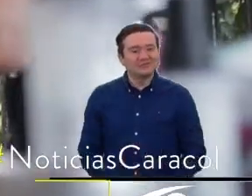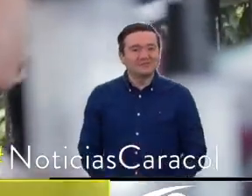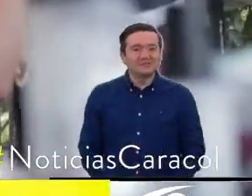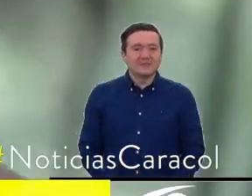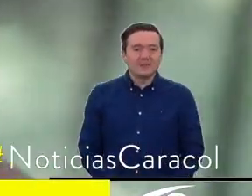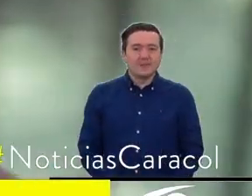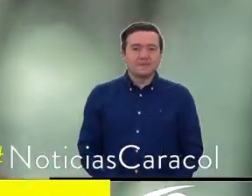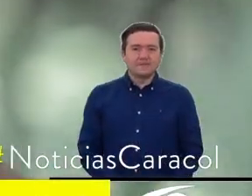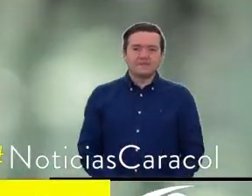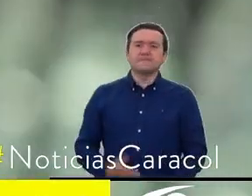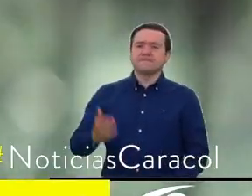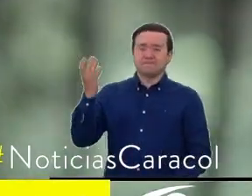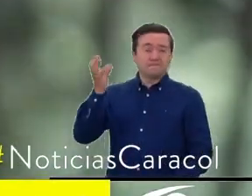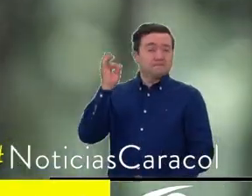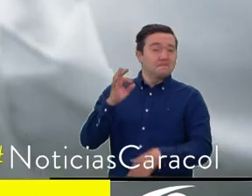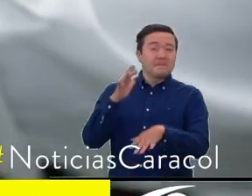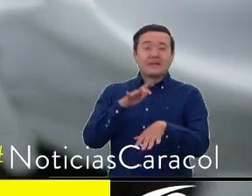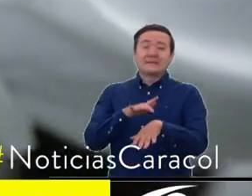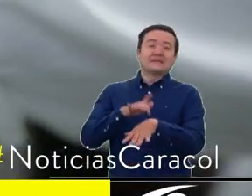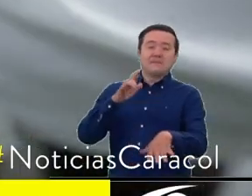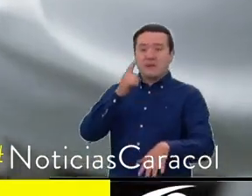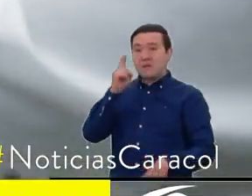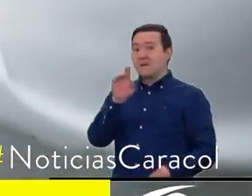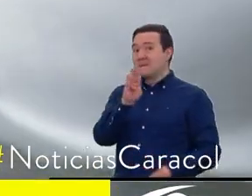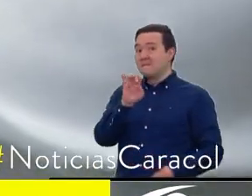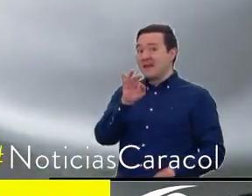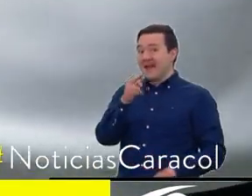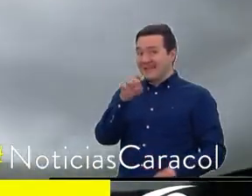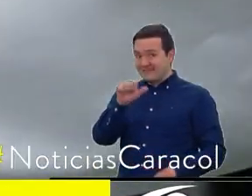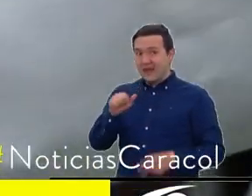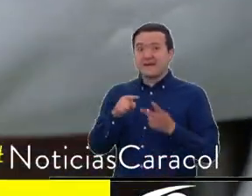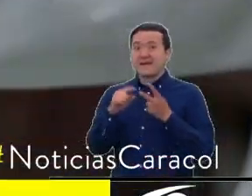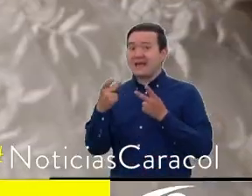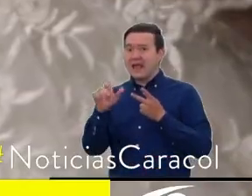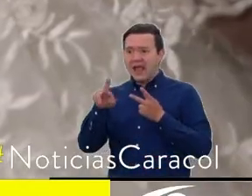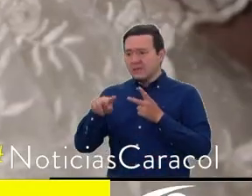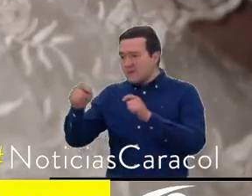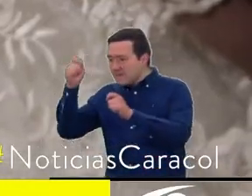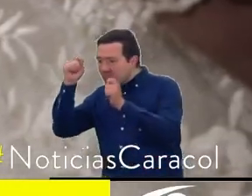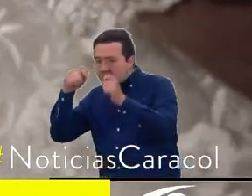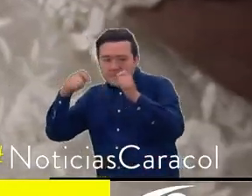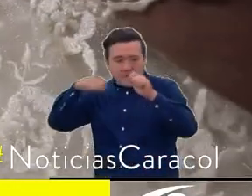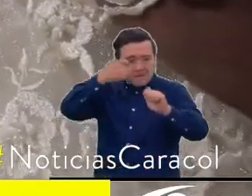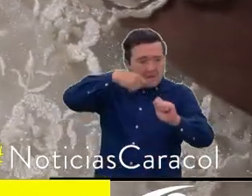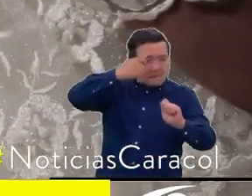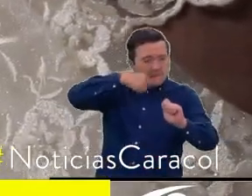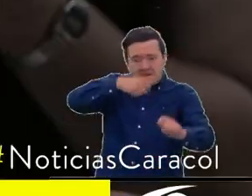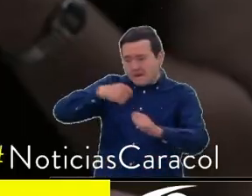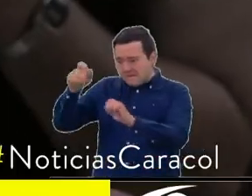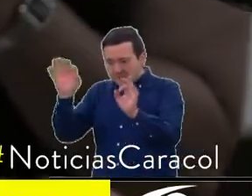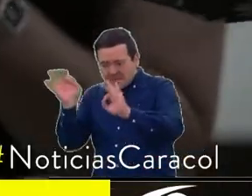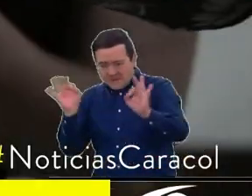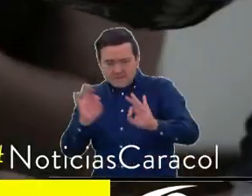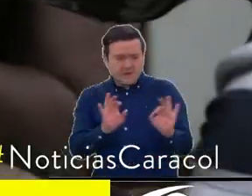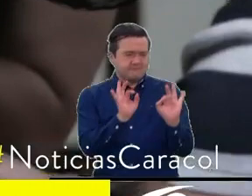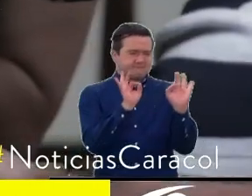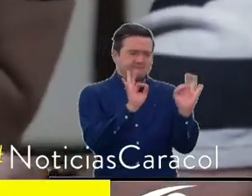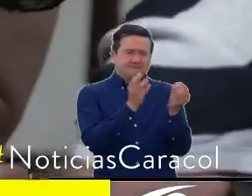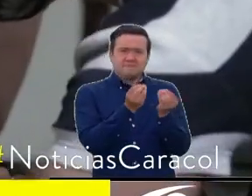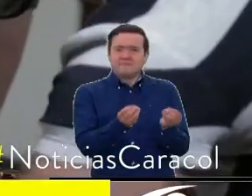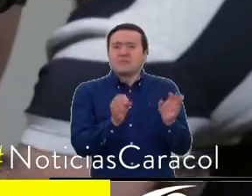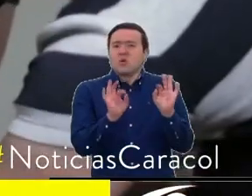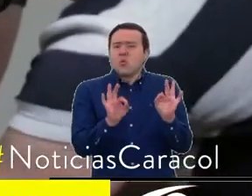Desde muy temprano, a Berta y a Héctor los estaban arreglando. En el caso de Berta, la dejaron como nueva.